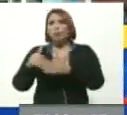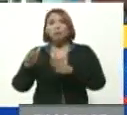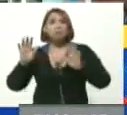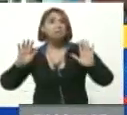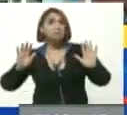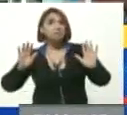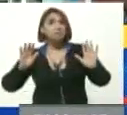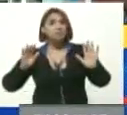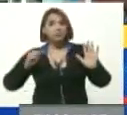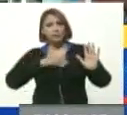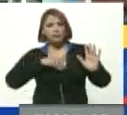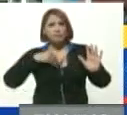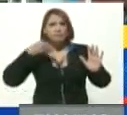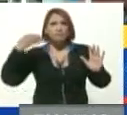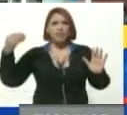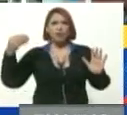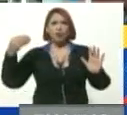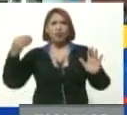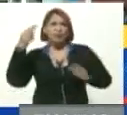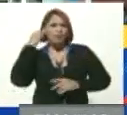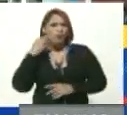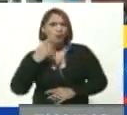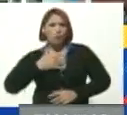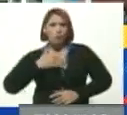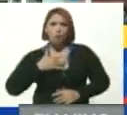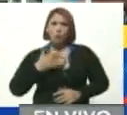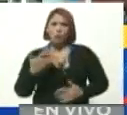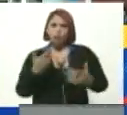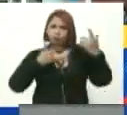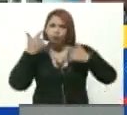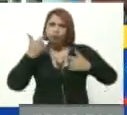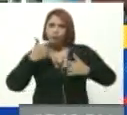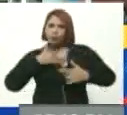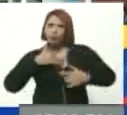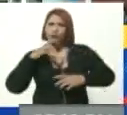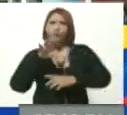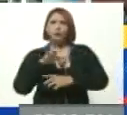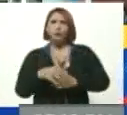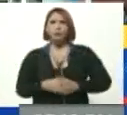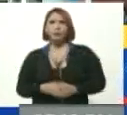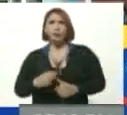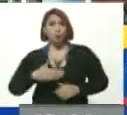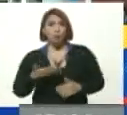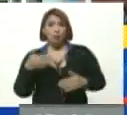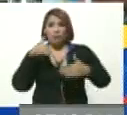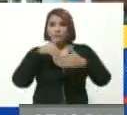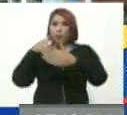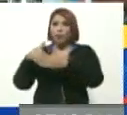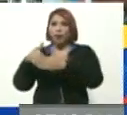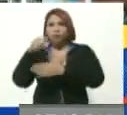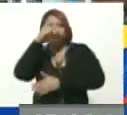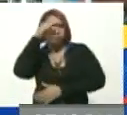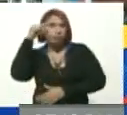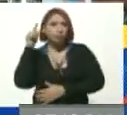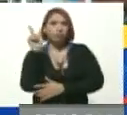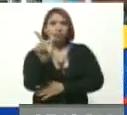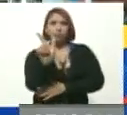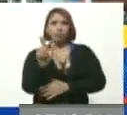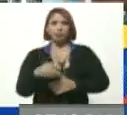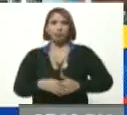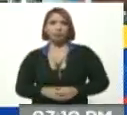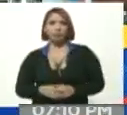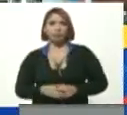con espíritu bolivariano, chavista, patriótico, nacionalista, puede votar por el Partido Socialista Unido de Venezuela,